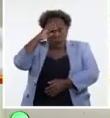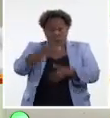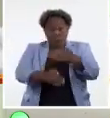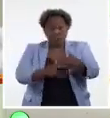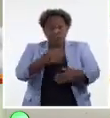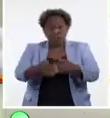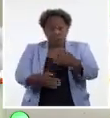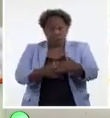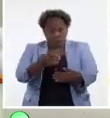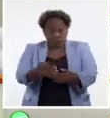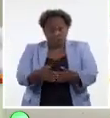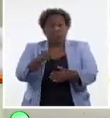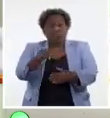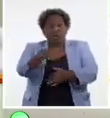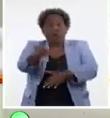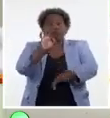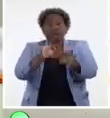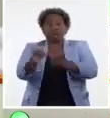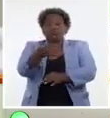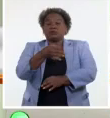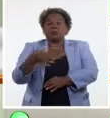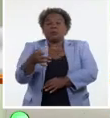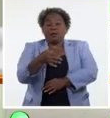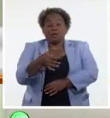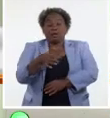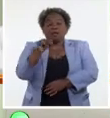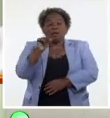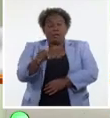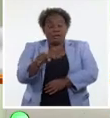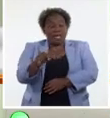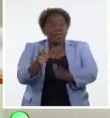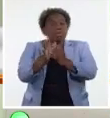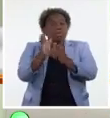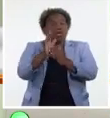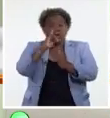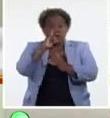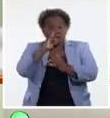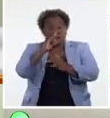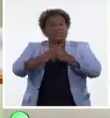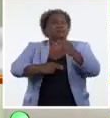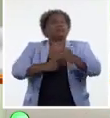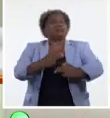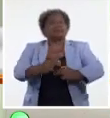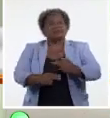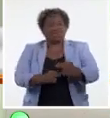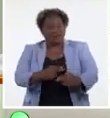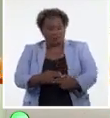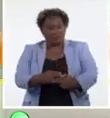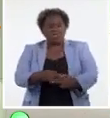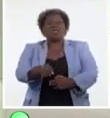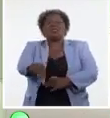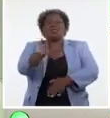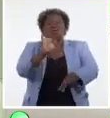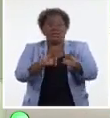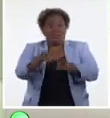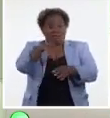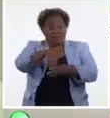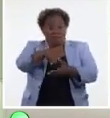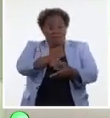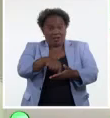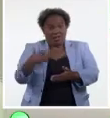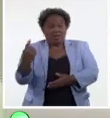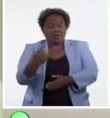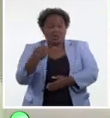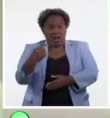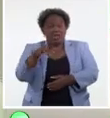elecciones municipales que fue las que protagonizamos el pasado mes de noviembre y elecciones nacionales y además elecciones de